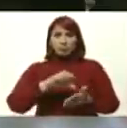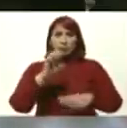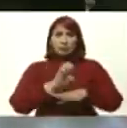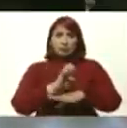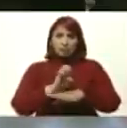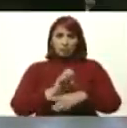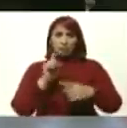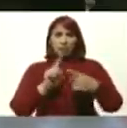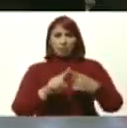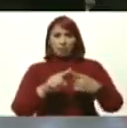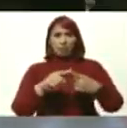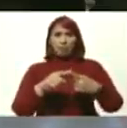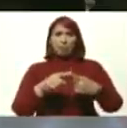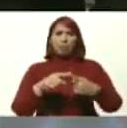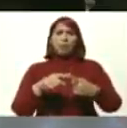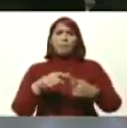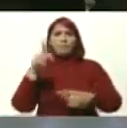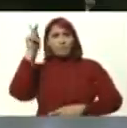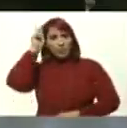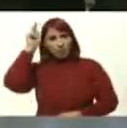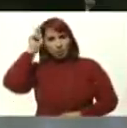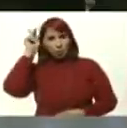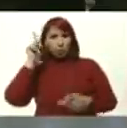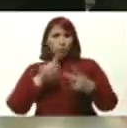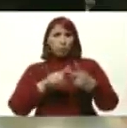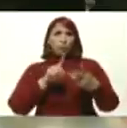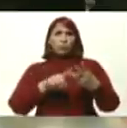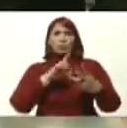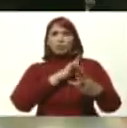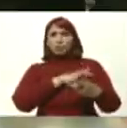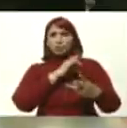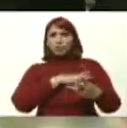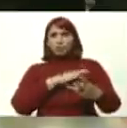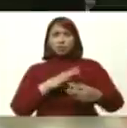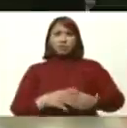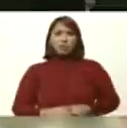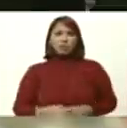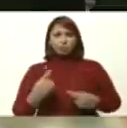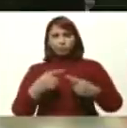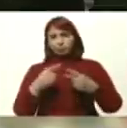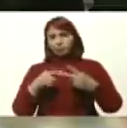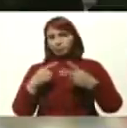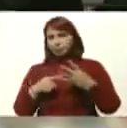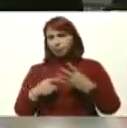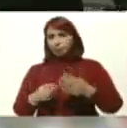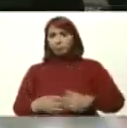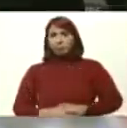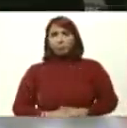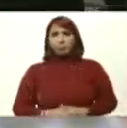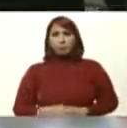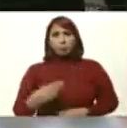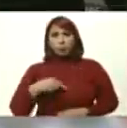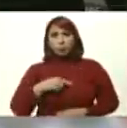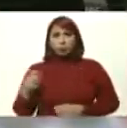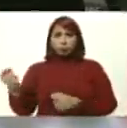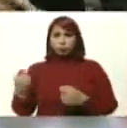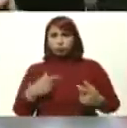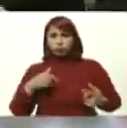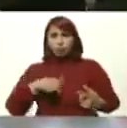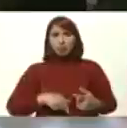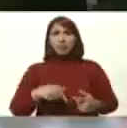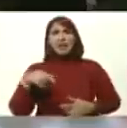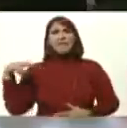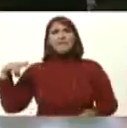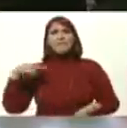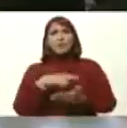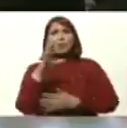Guayaquil, Lima, Santiago de Chile, etcétera, etcétera. Los hemos traído en los aviones de Conviasa,